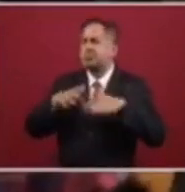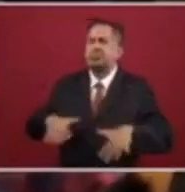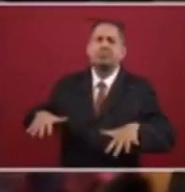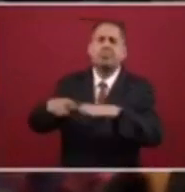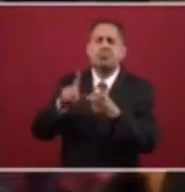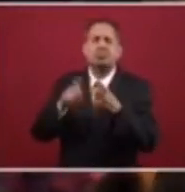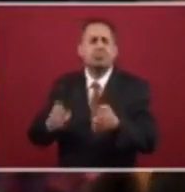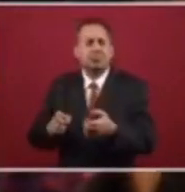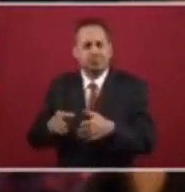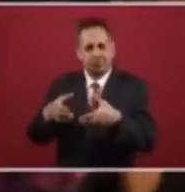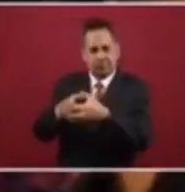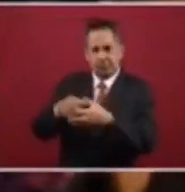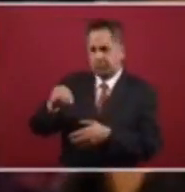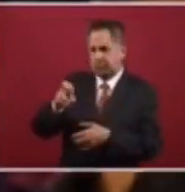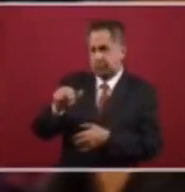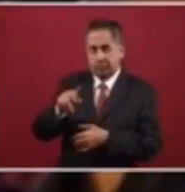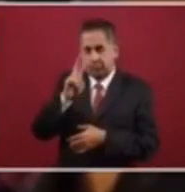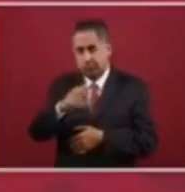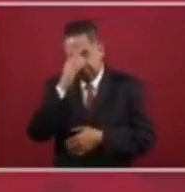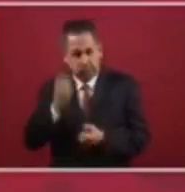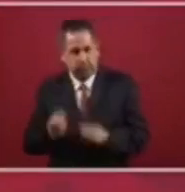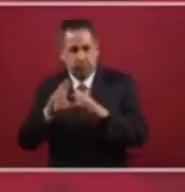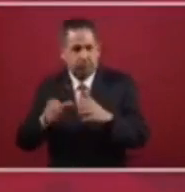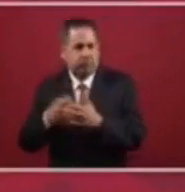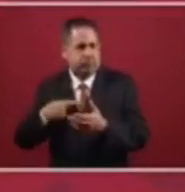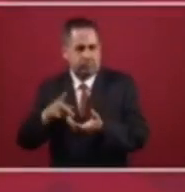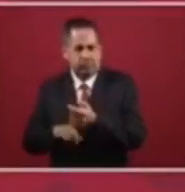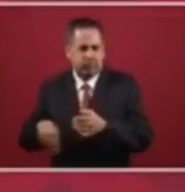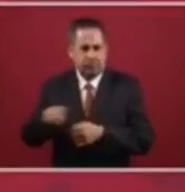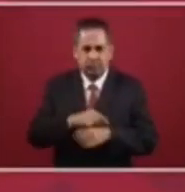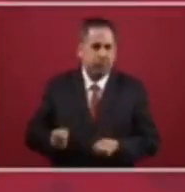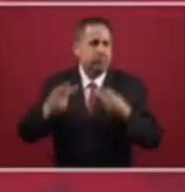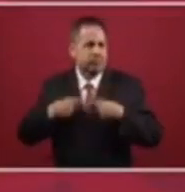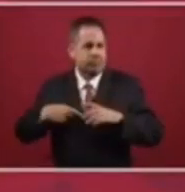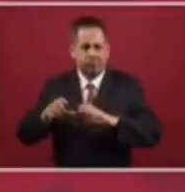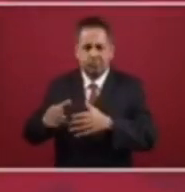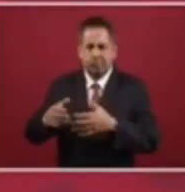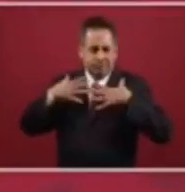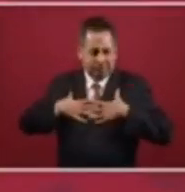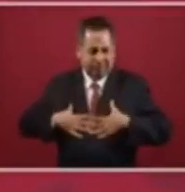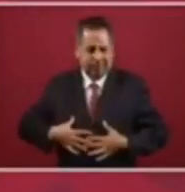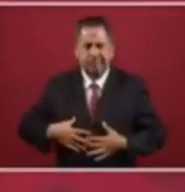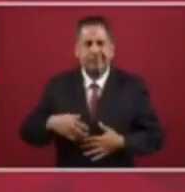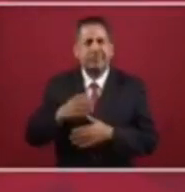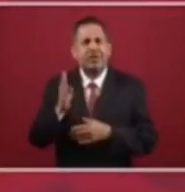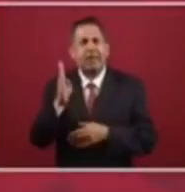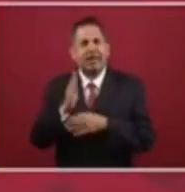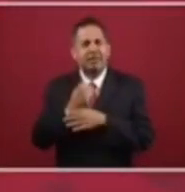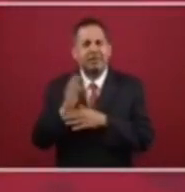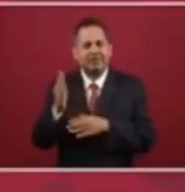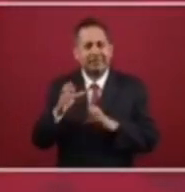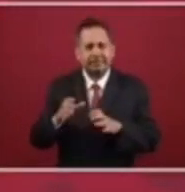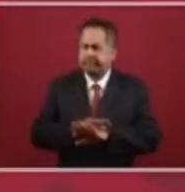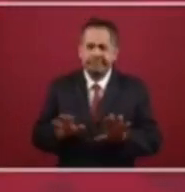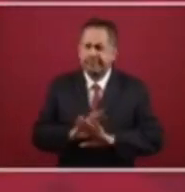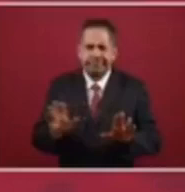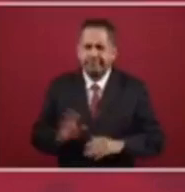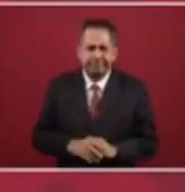de dónde salieron? ¿Son de la estructura de Morena? No tengo el dato, cuántos hay. Son quienes